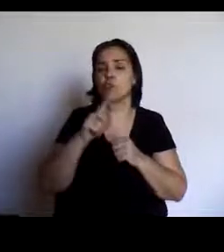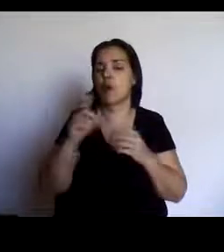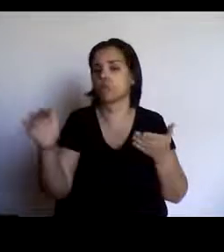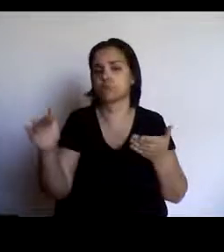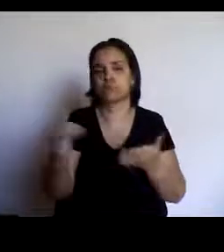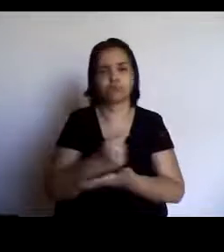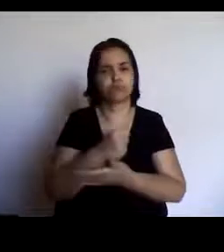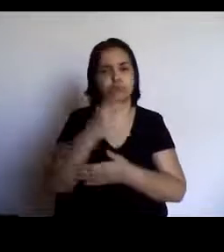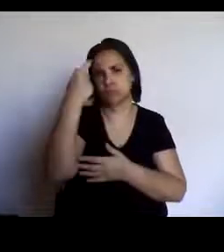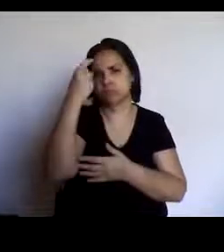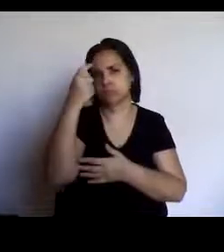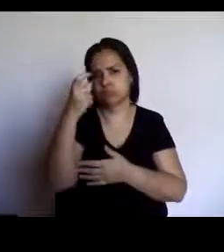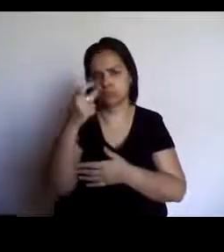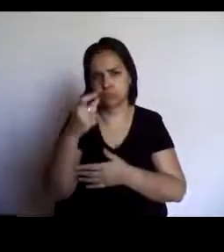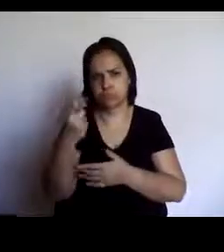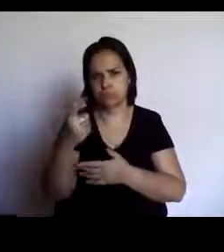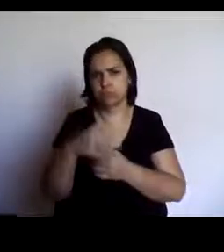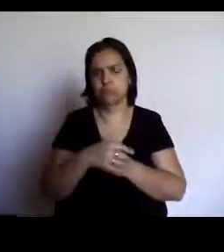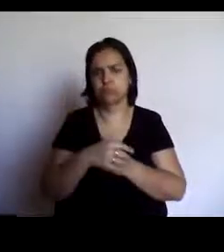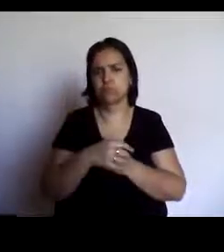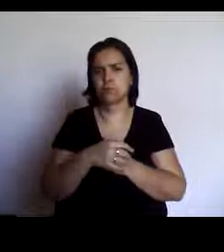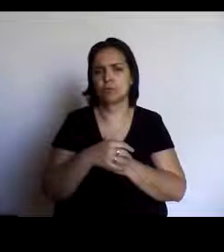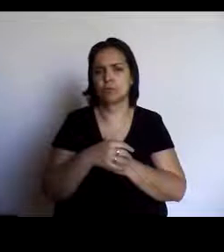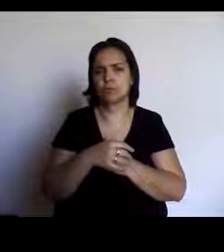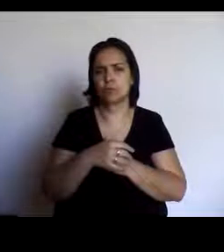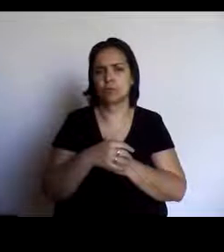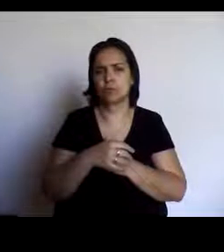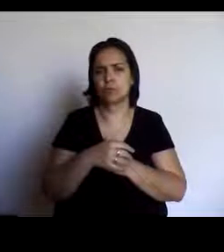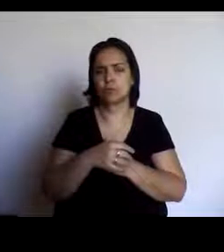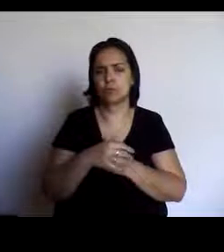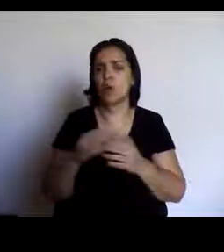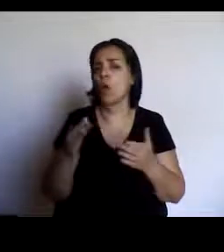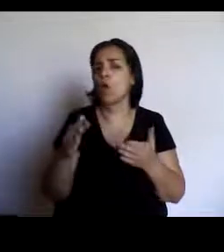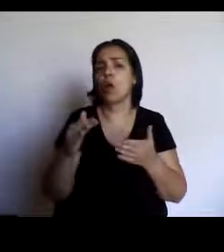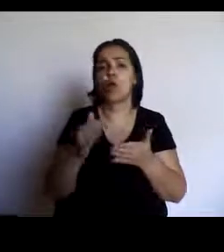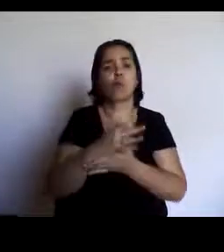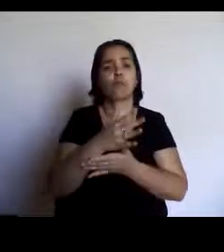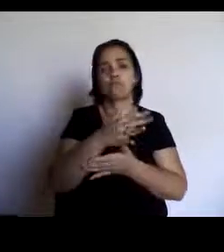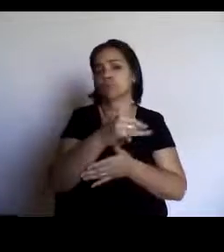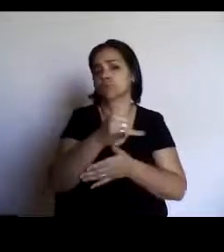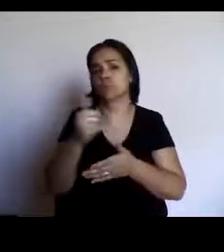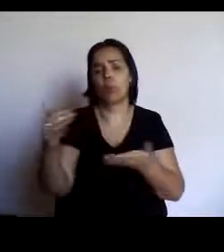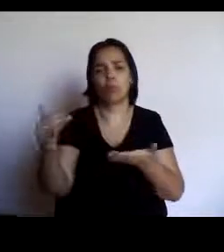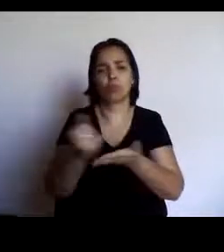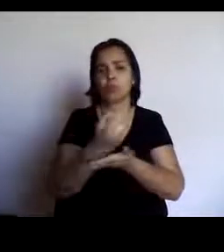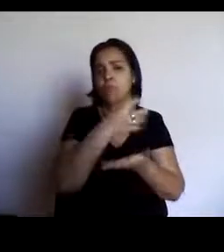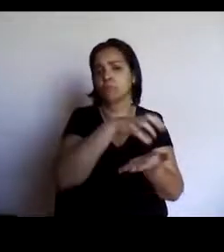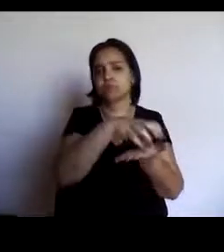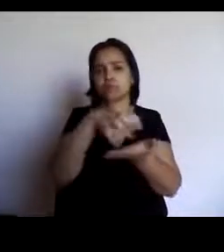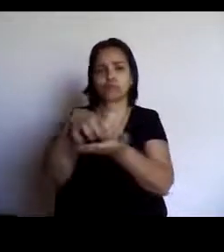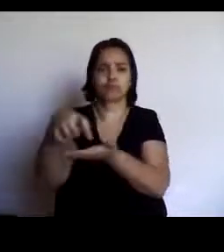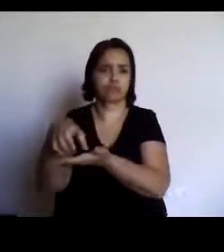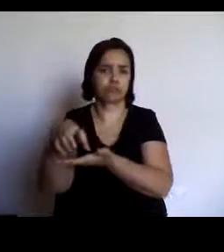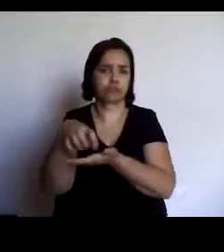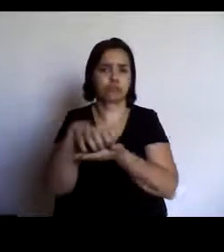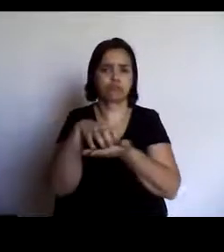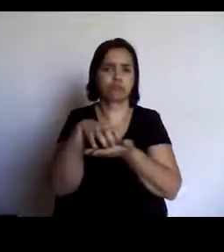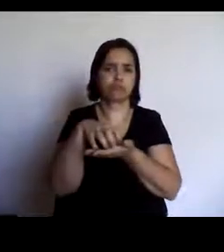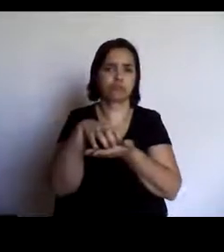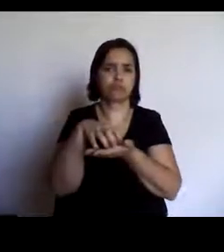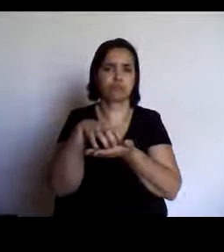deben contar con todas las instalaciones que en ocasiones pues los requerimientos son